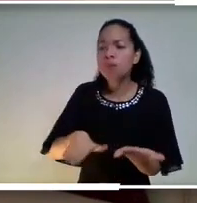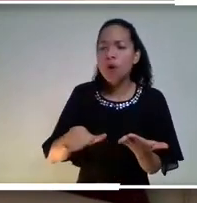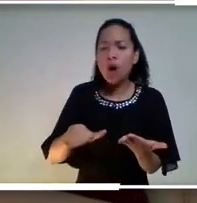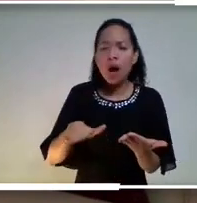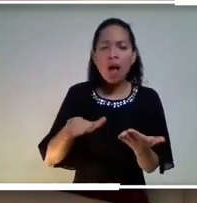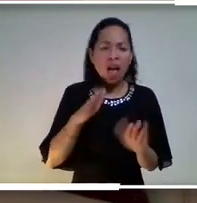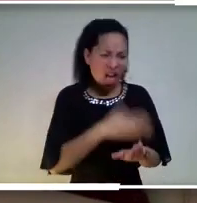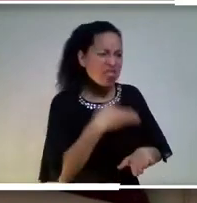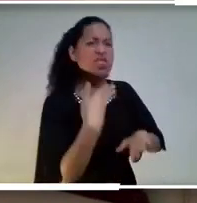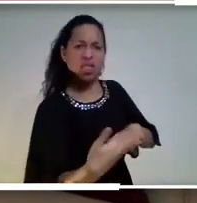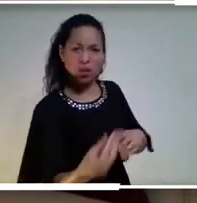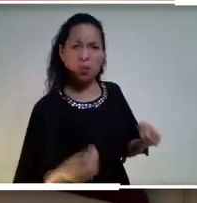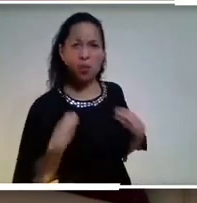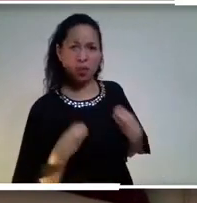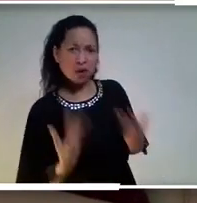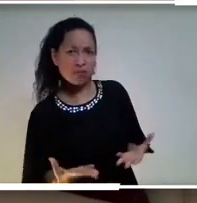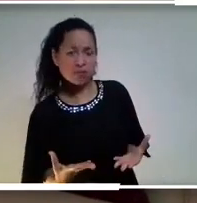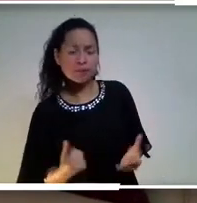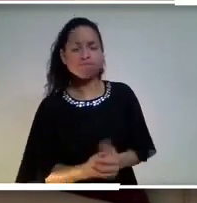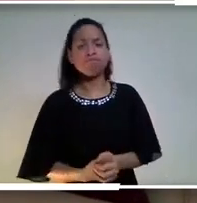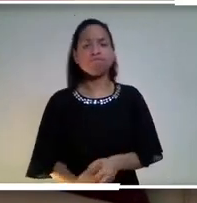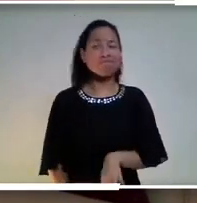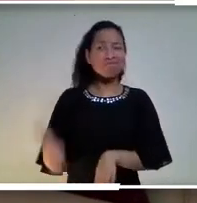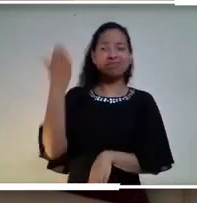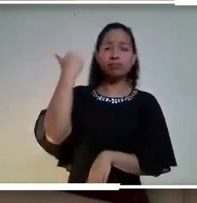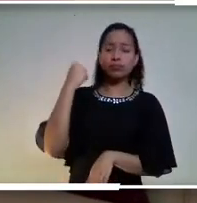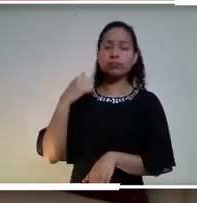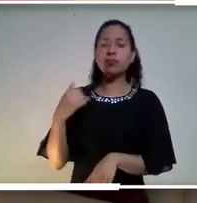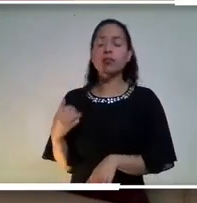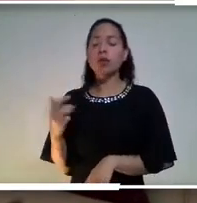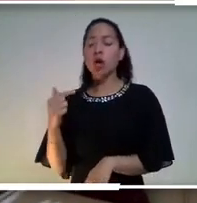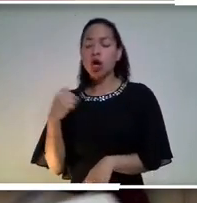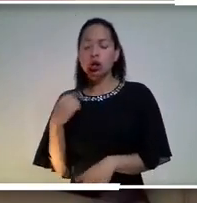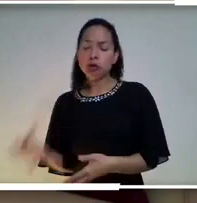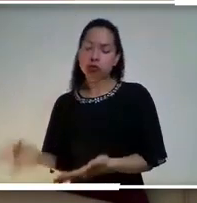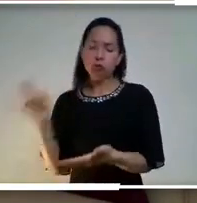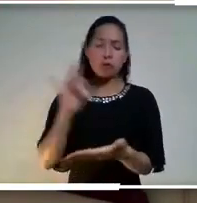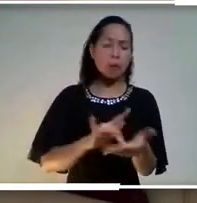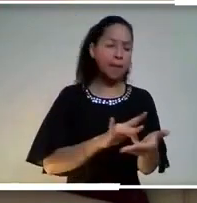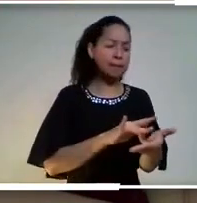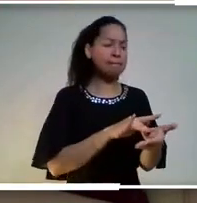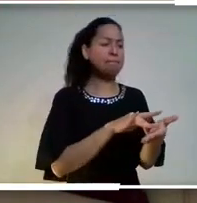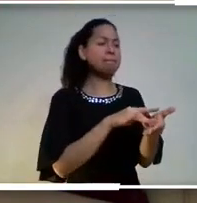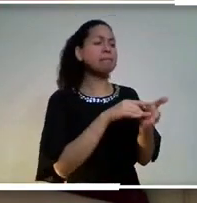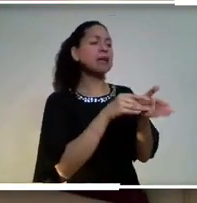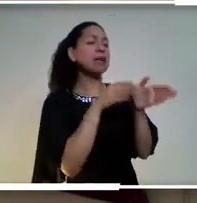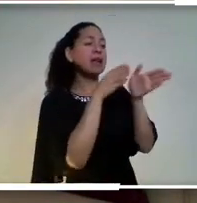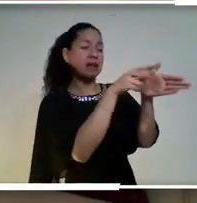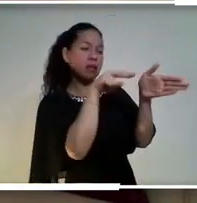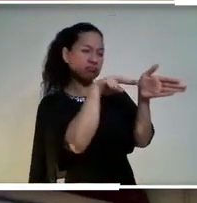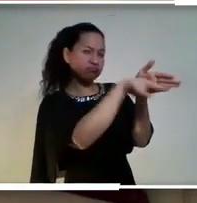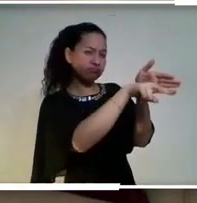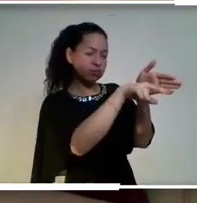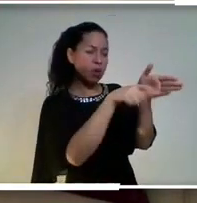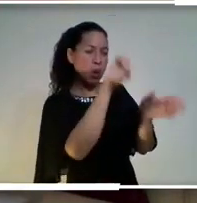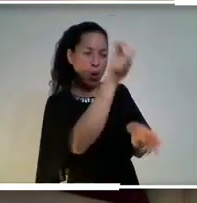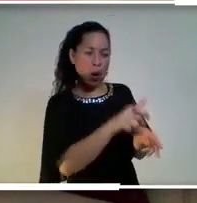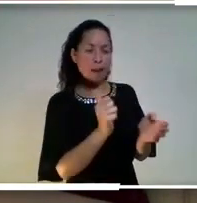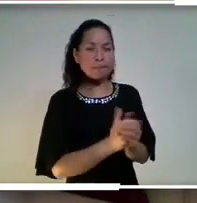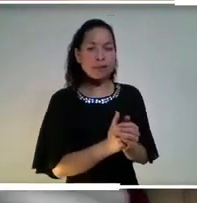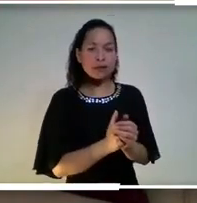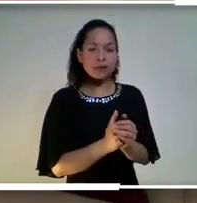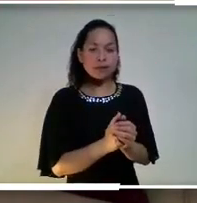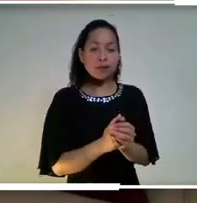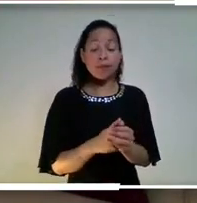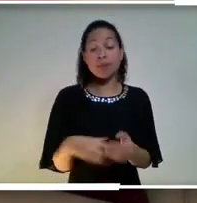predicadores y uno público con entusiasmo hermanos no se entristezcan nuestro humano ya pasó a mejor vida ya está aquí con él está con el señor nos